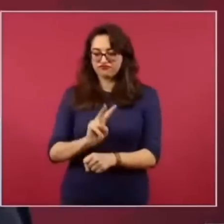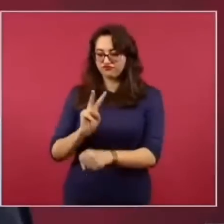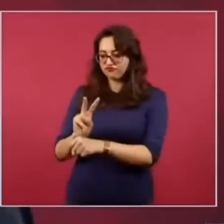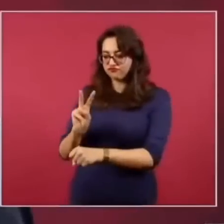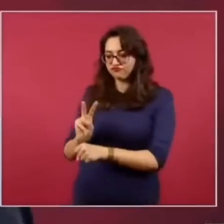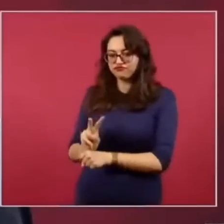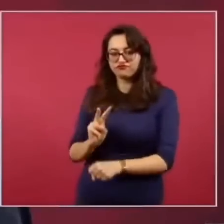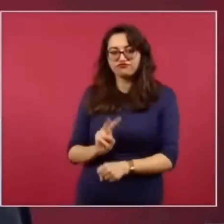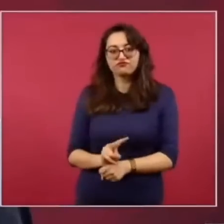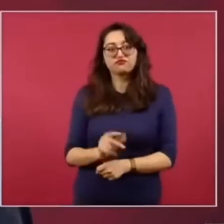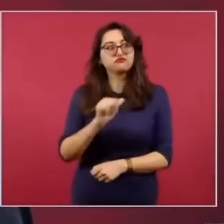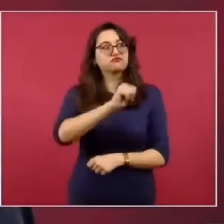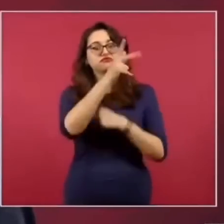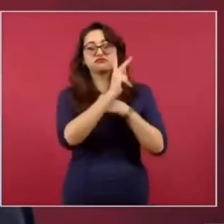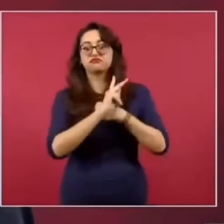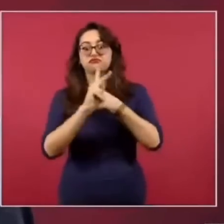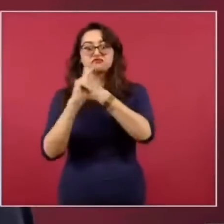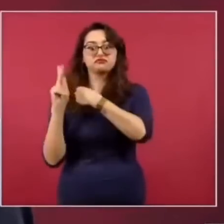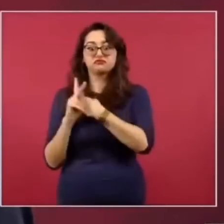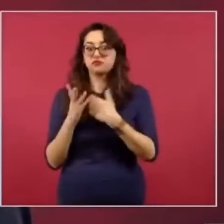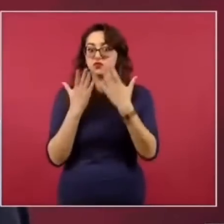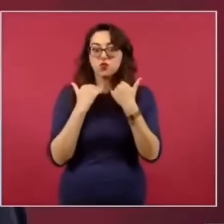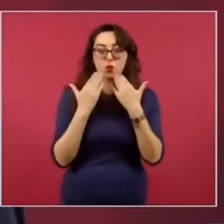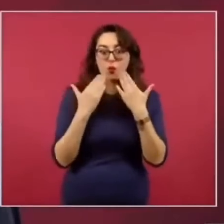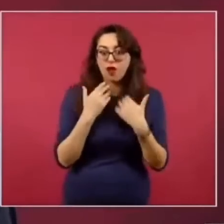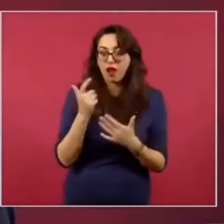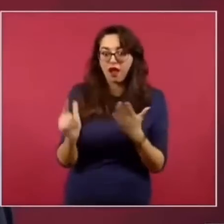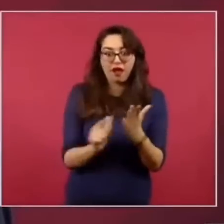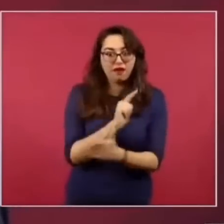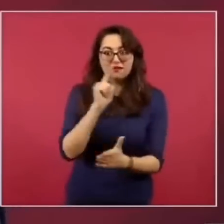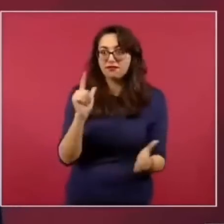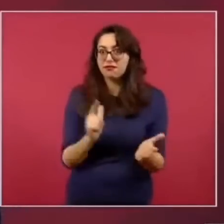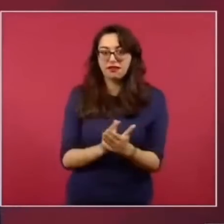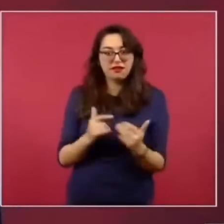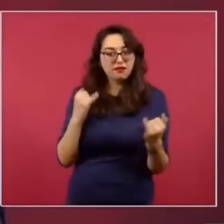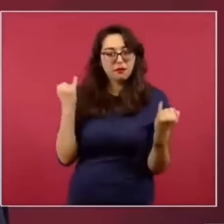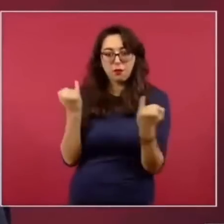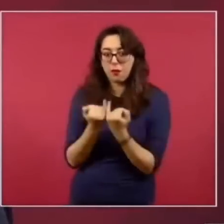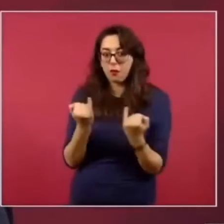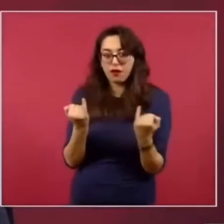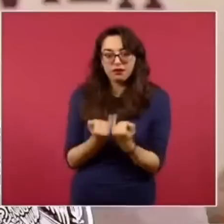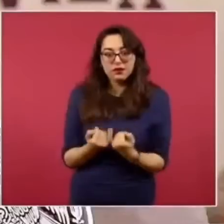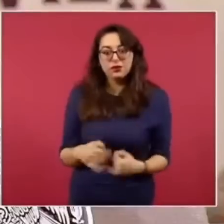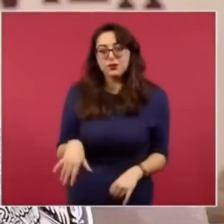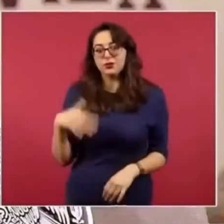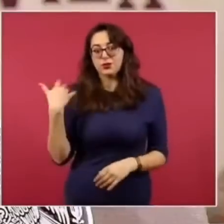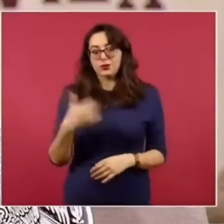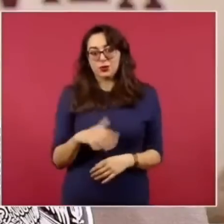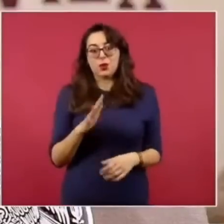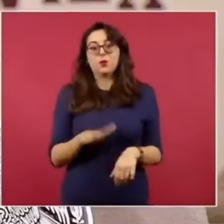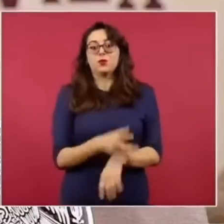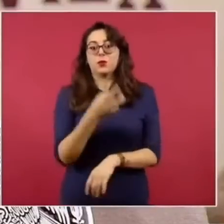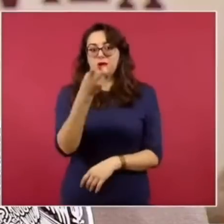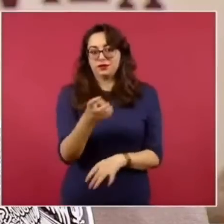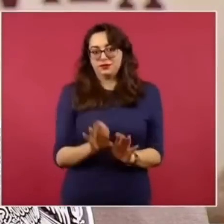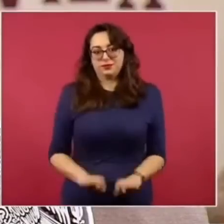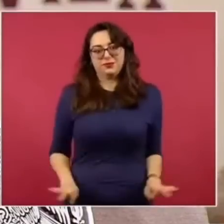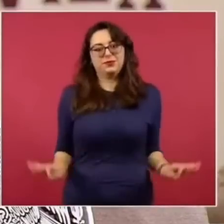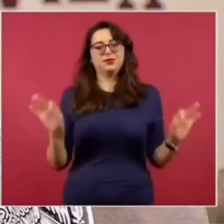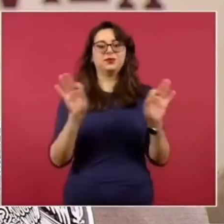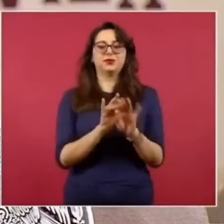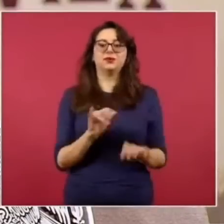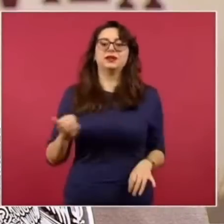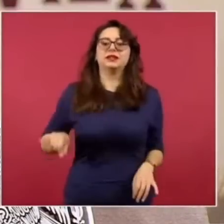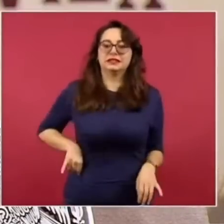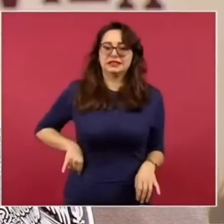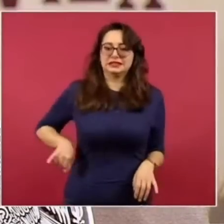no se tiene en las demás naciones y es una innovación interesante. Y la otra muy importante es que toda la